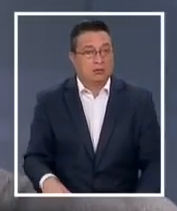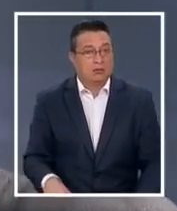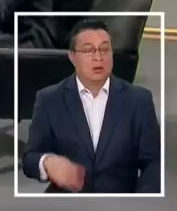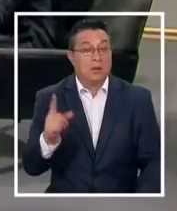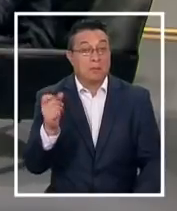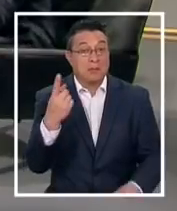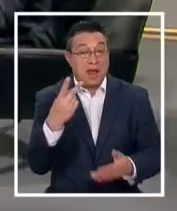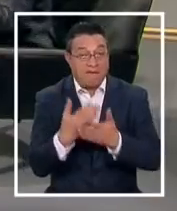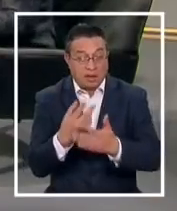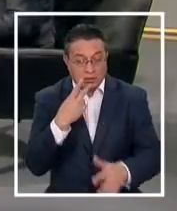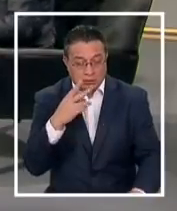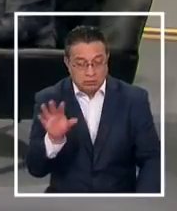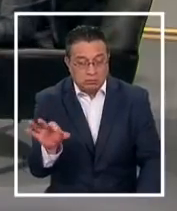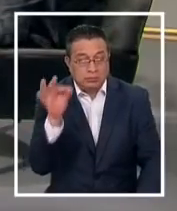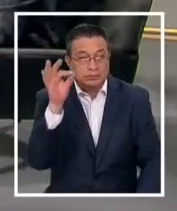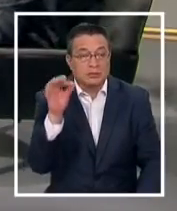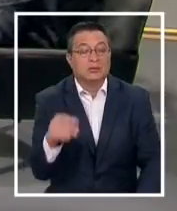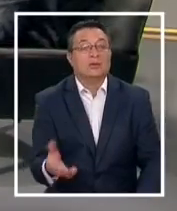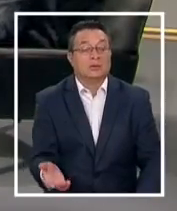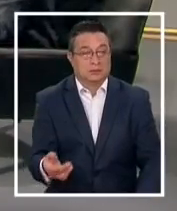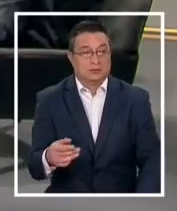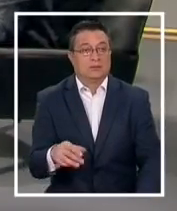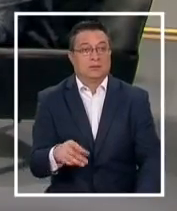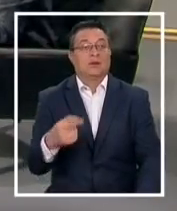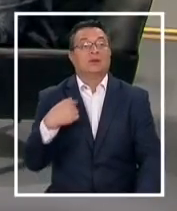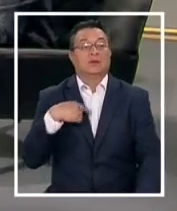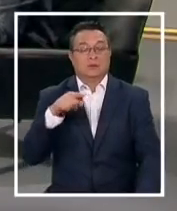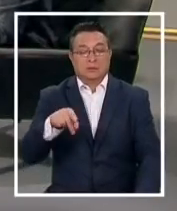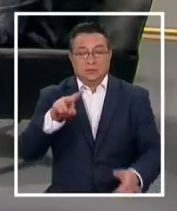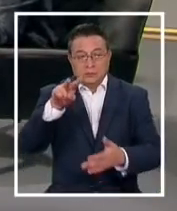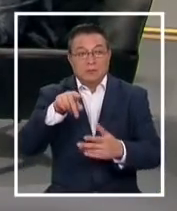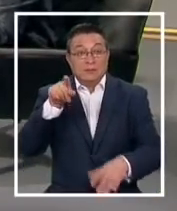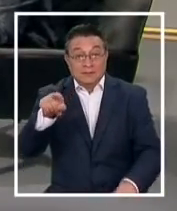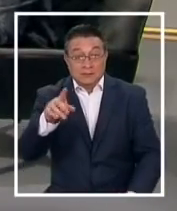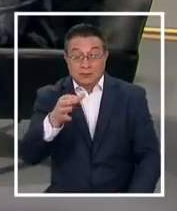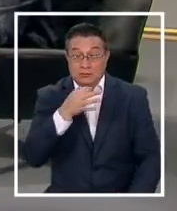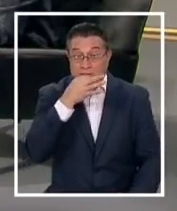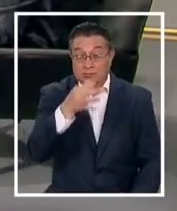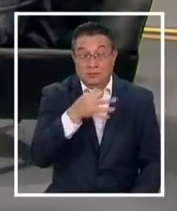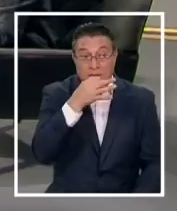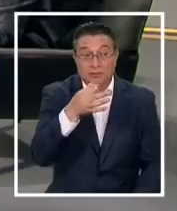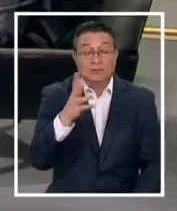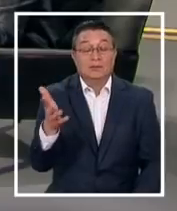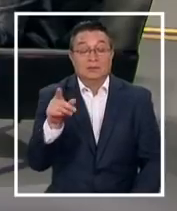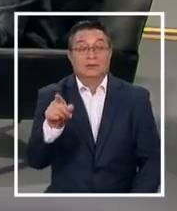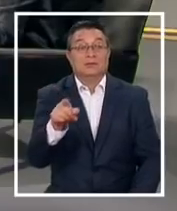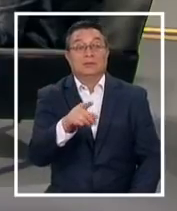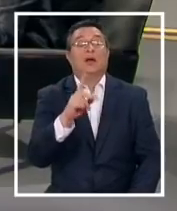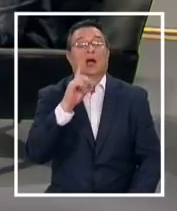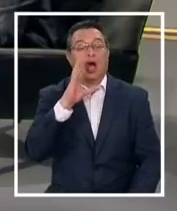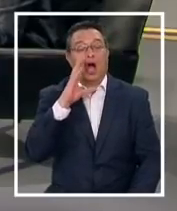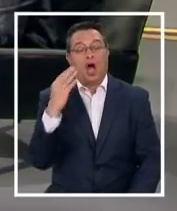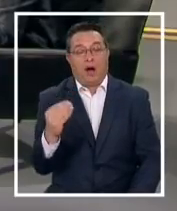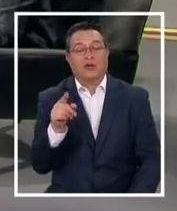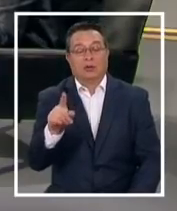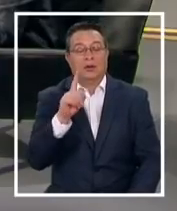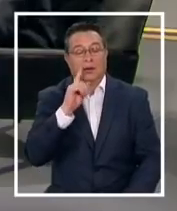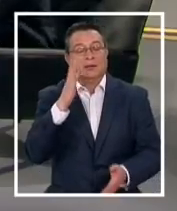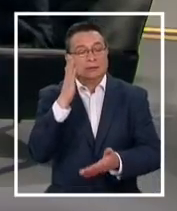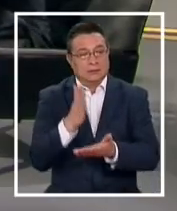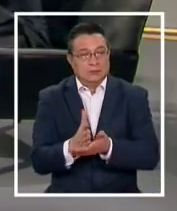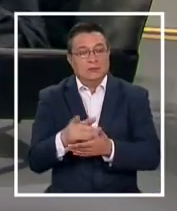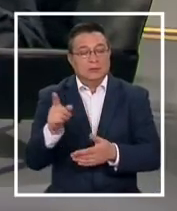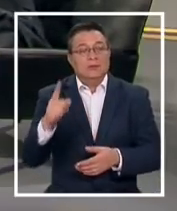Primera vez que digo. Segundo, para que la gente... Ya, pero para que la gente que no se lo ha leído, ella sostiene que evidentemente aquí hay que tener